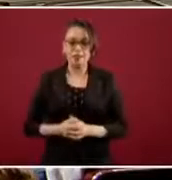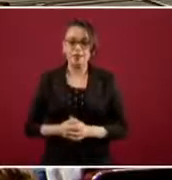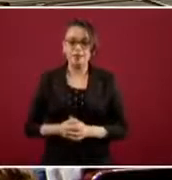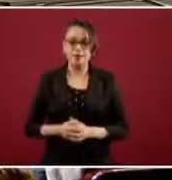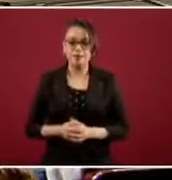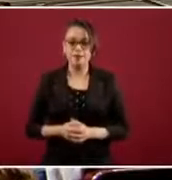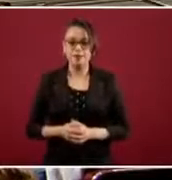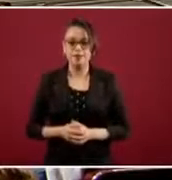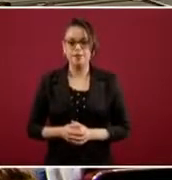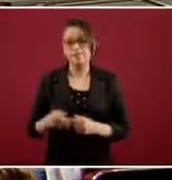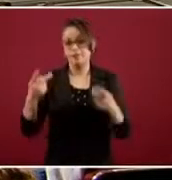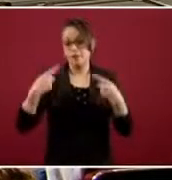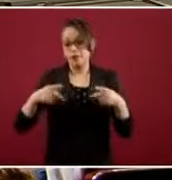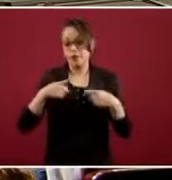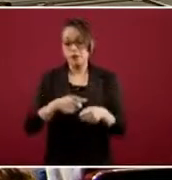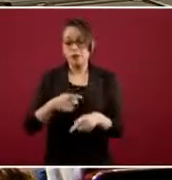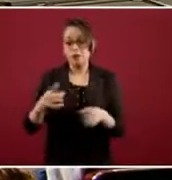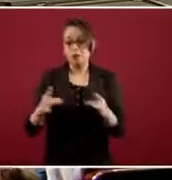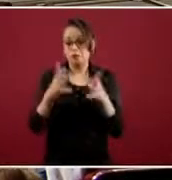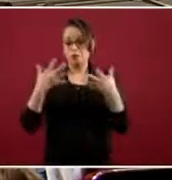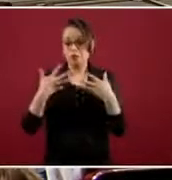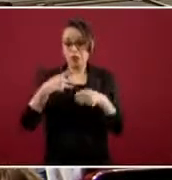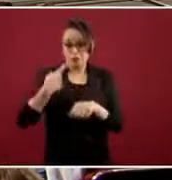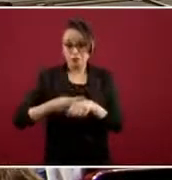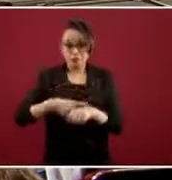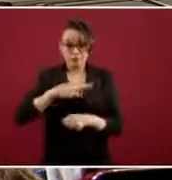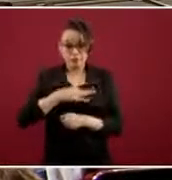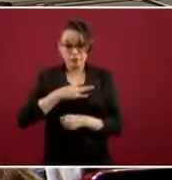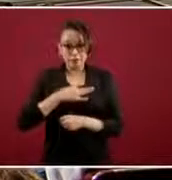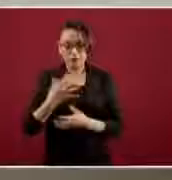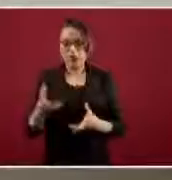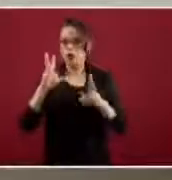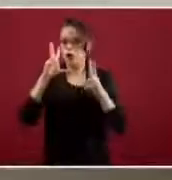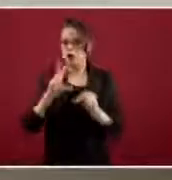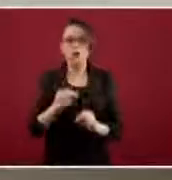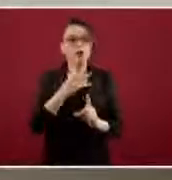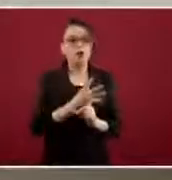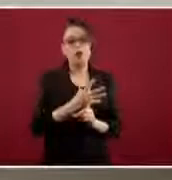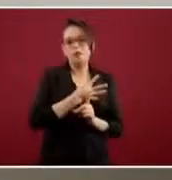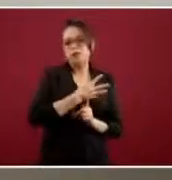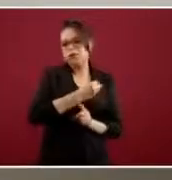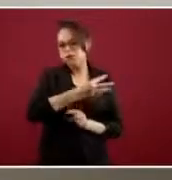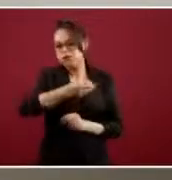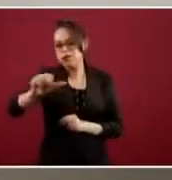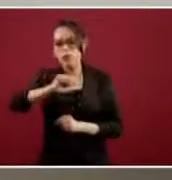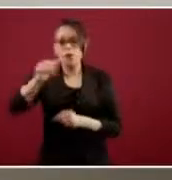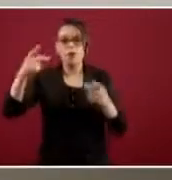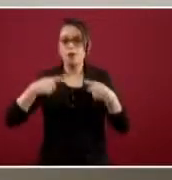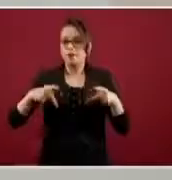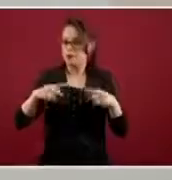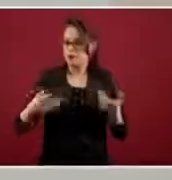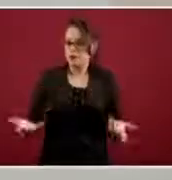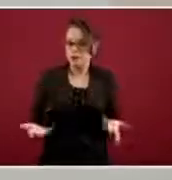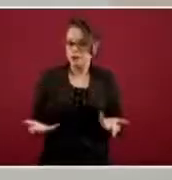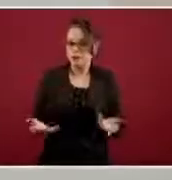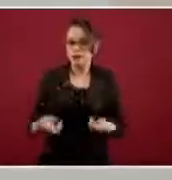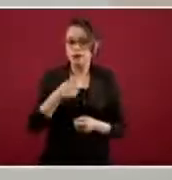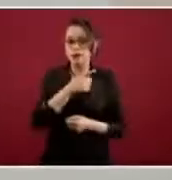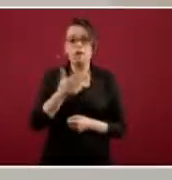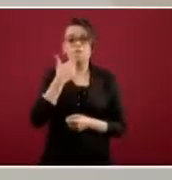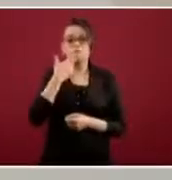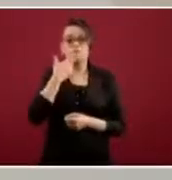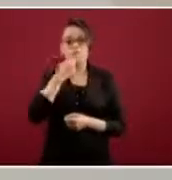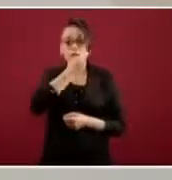la persona con infección no contagie a los demás. No sirven las mascarillas para protegerse si